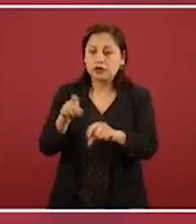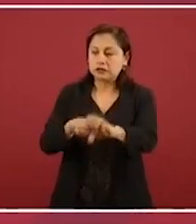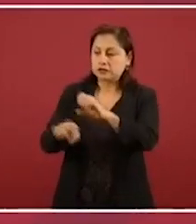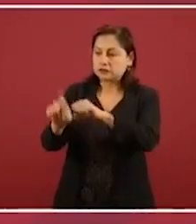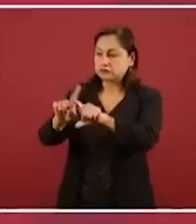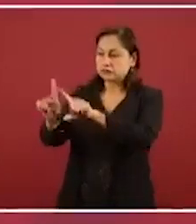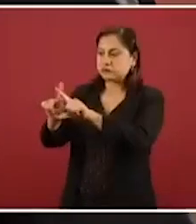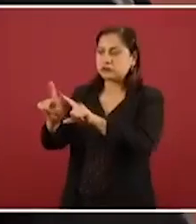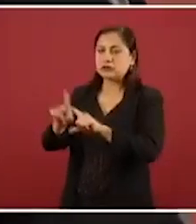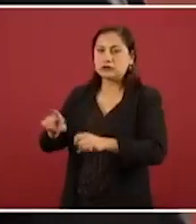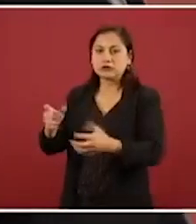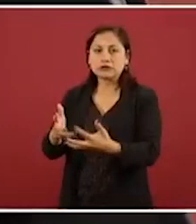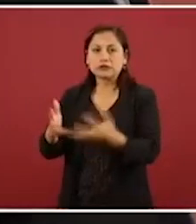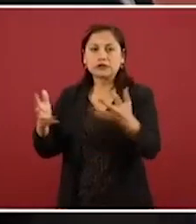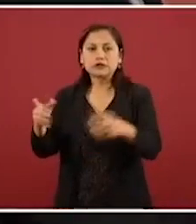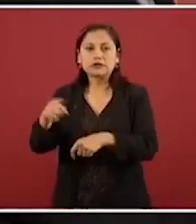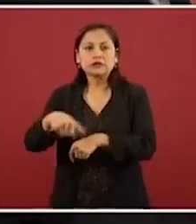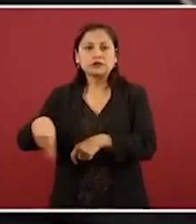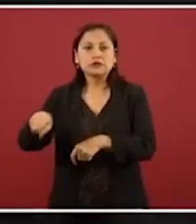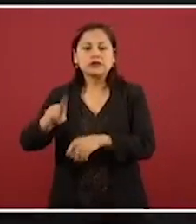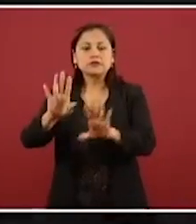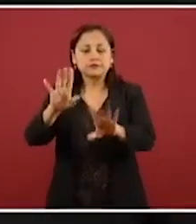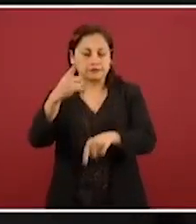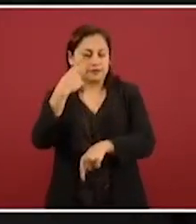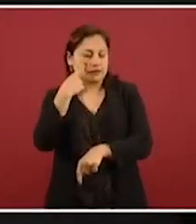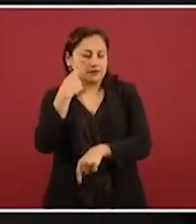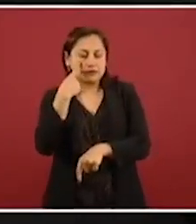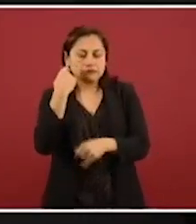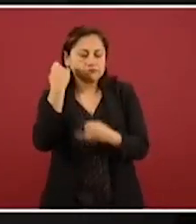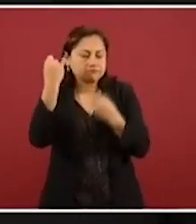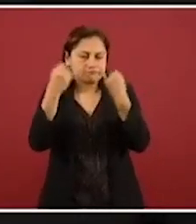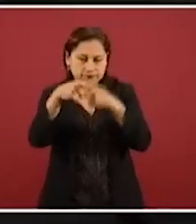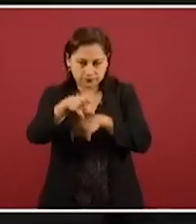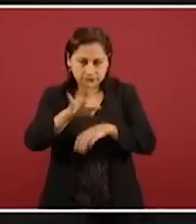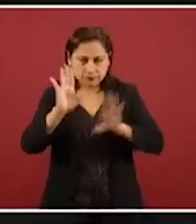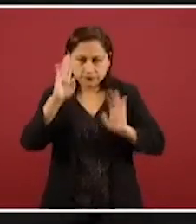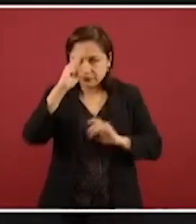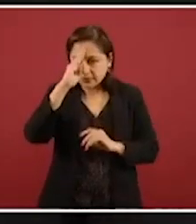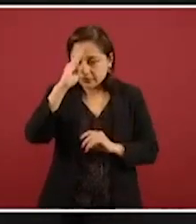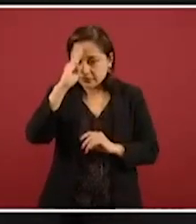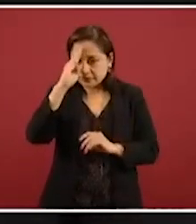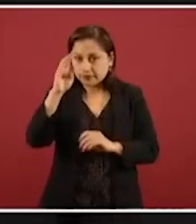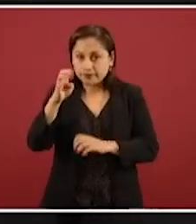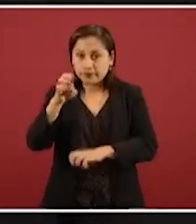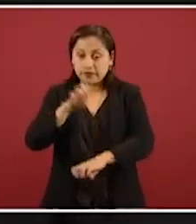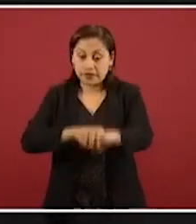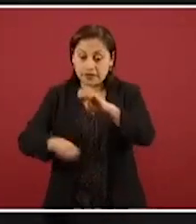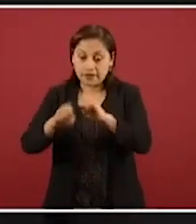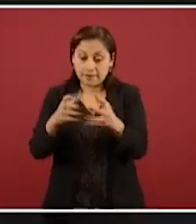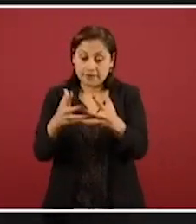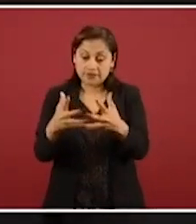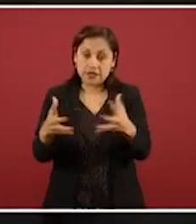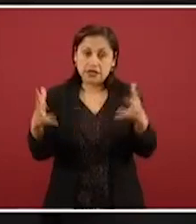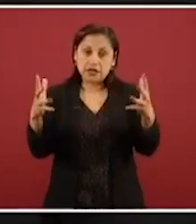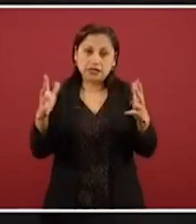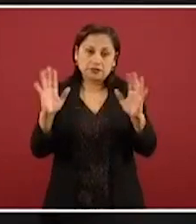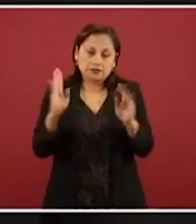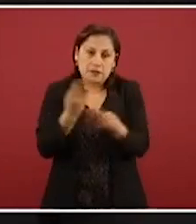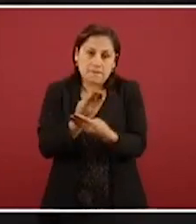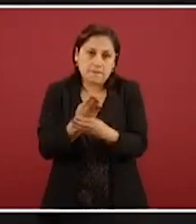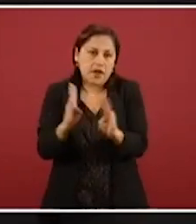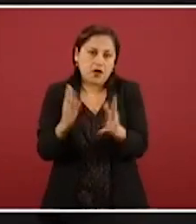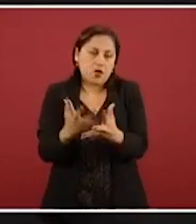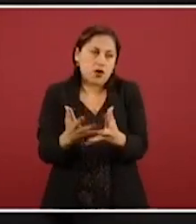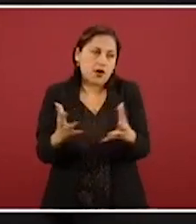los actos, imaginen una empresa grande, grande, grande, grande, un banco grande, grande, grande,